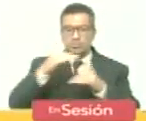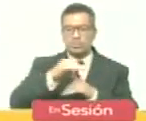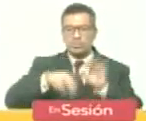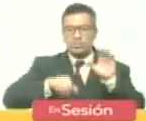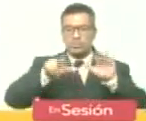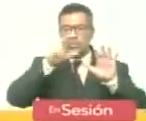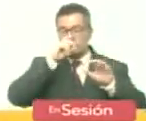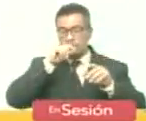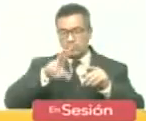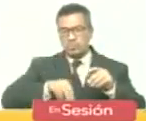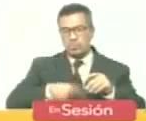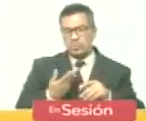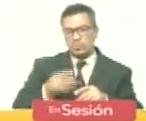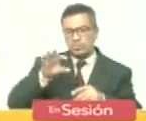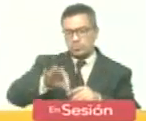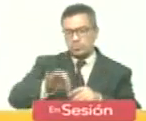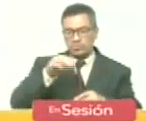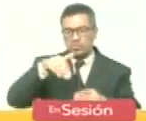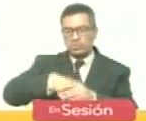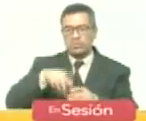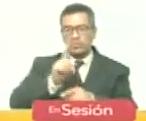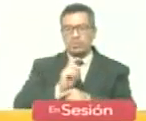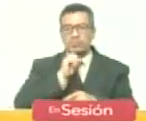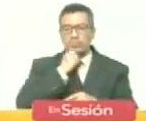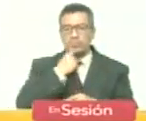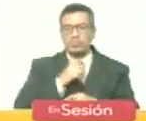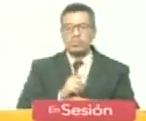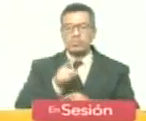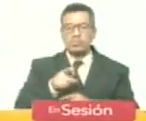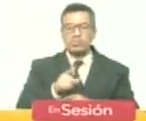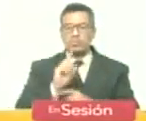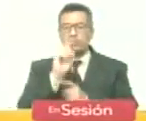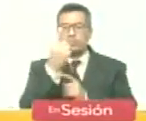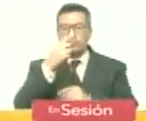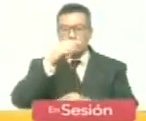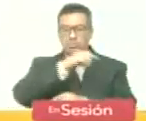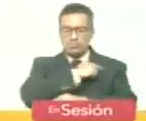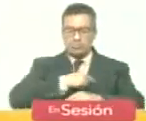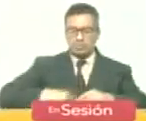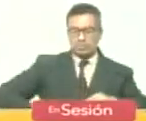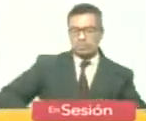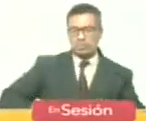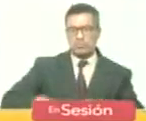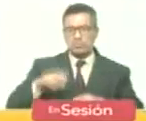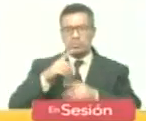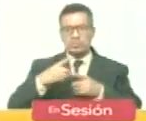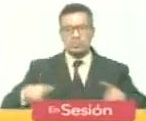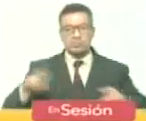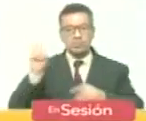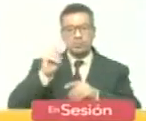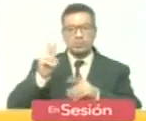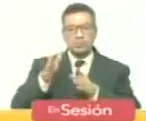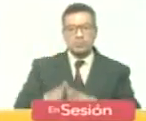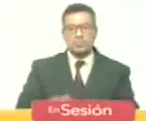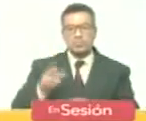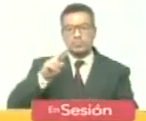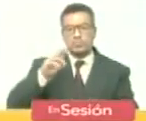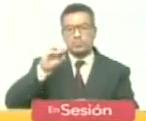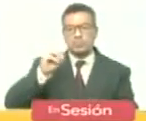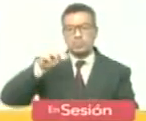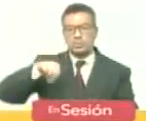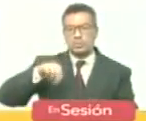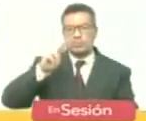años pudieron elegir de forma universal y secreta al primer presidente de la democracia venezolana, don Rómulo